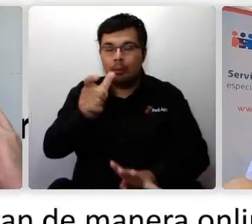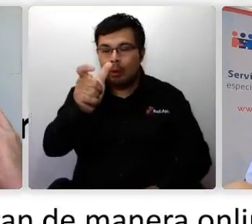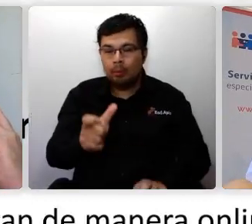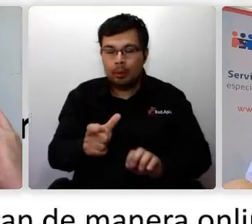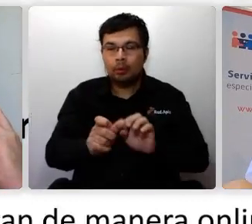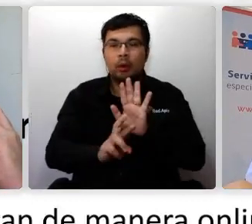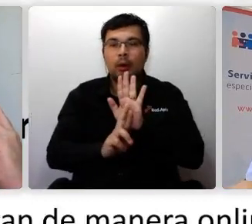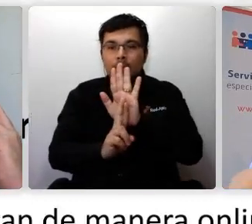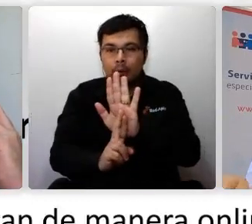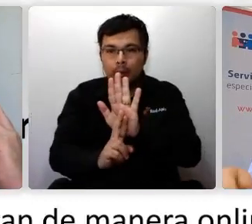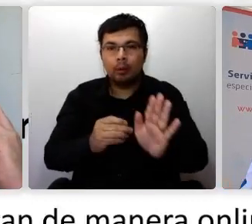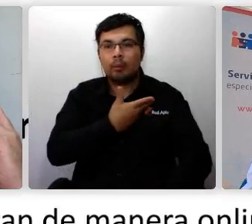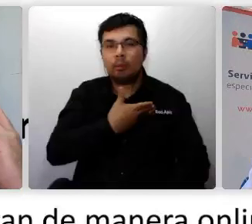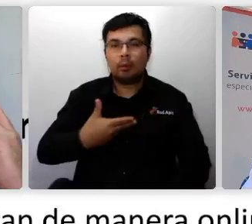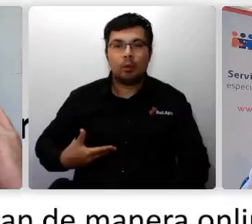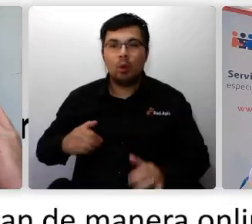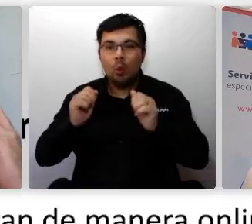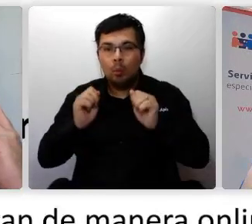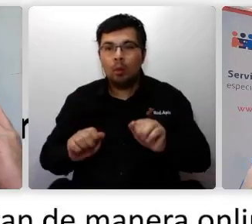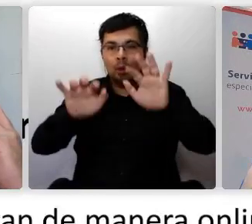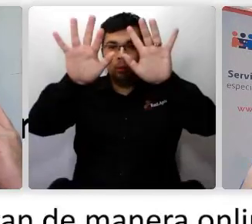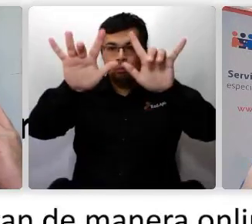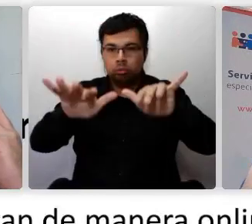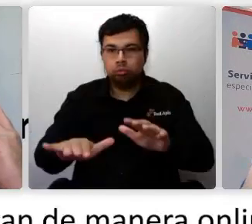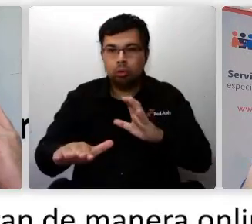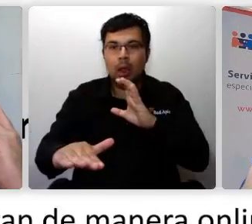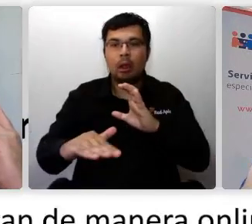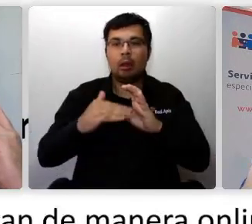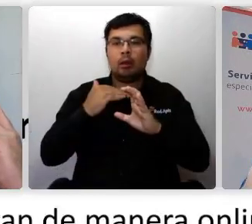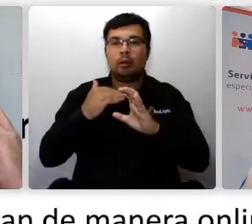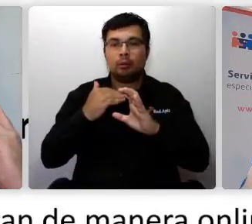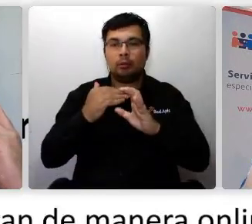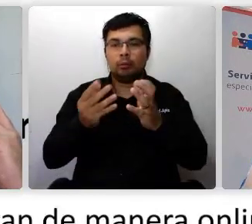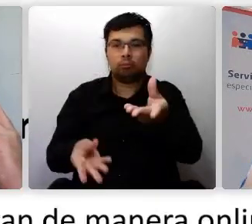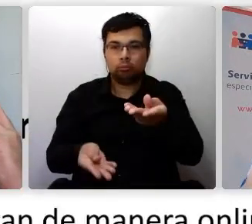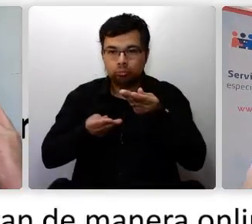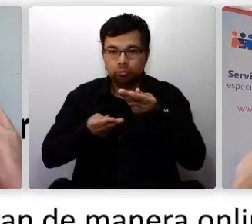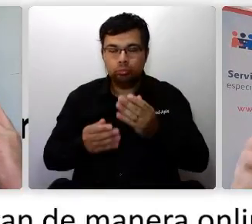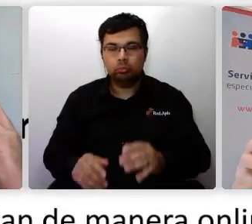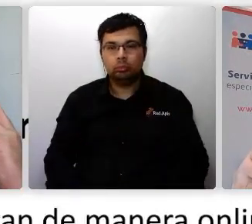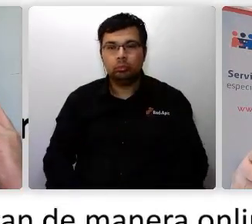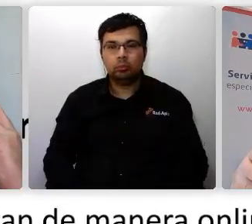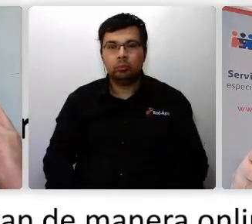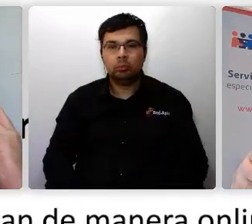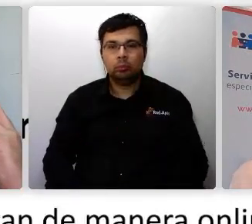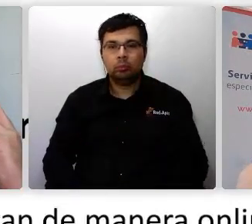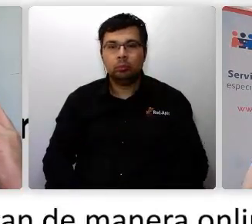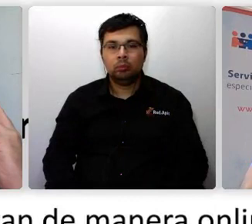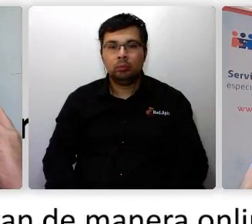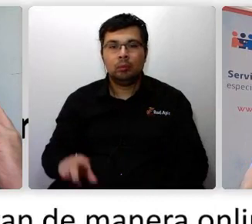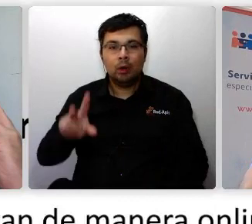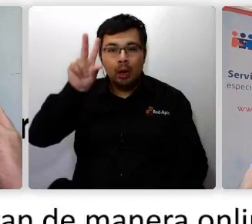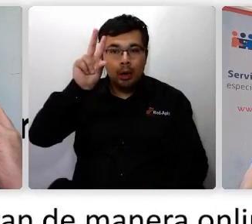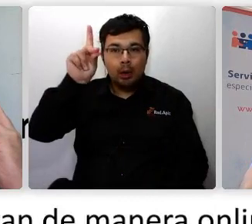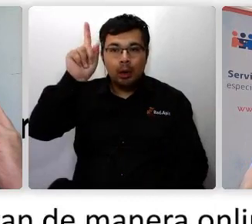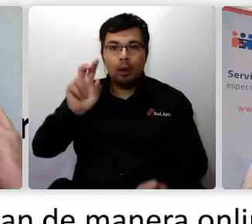recibir por escrito casos y nos hacen llegar a nosotros. Fantástico. Exacto. Ahora, la idea es que ojalá sea